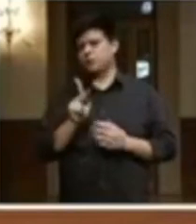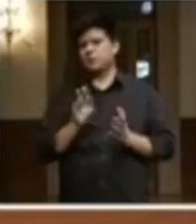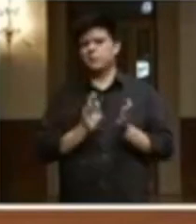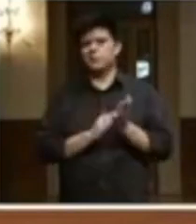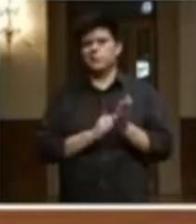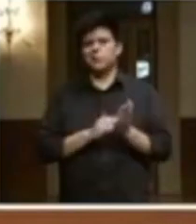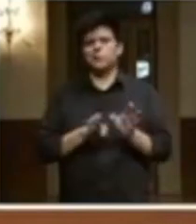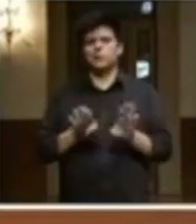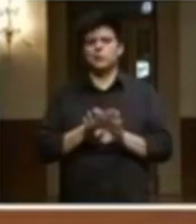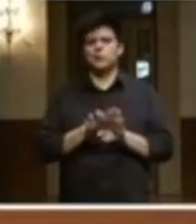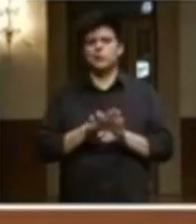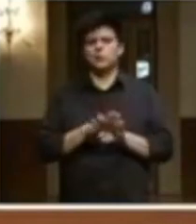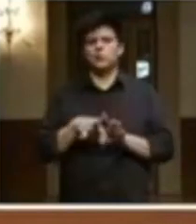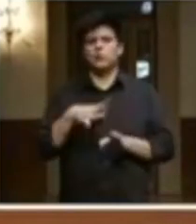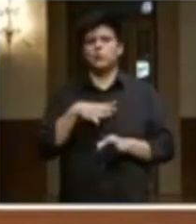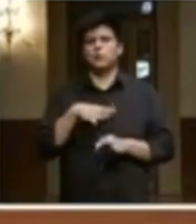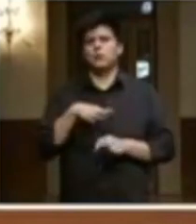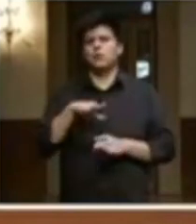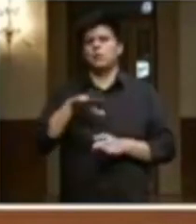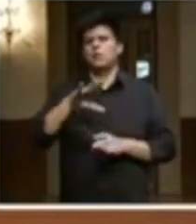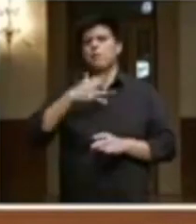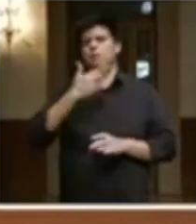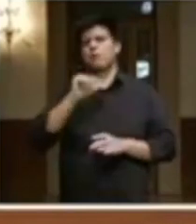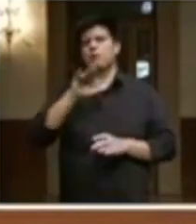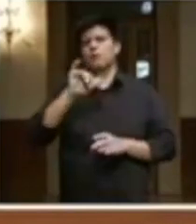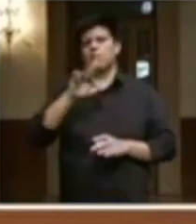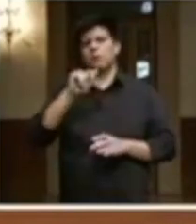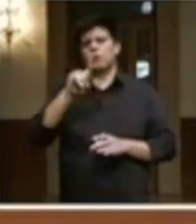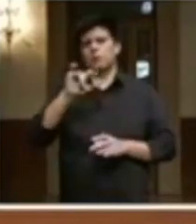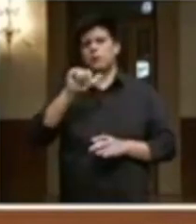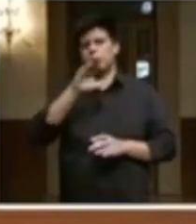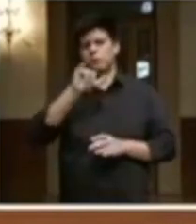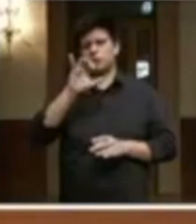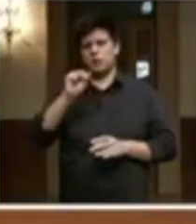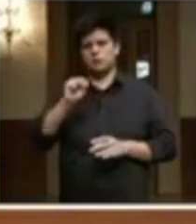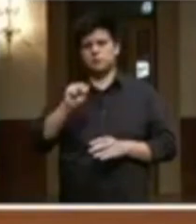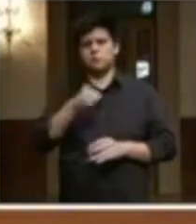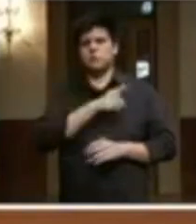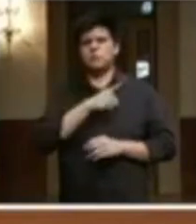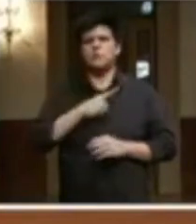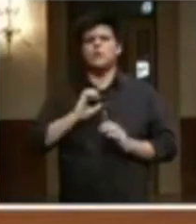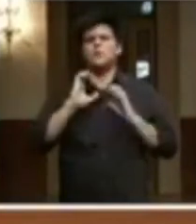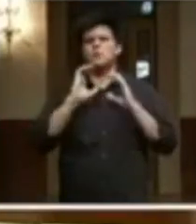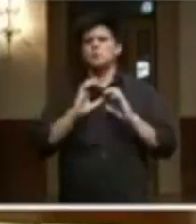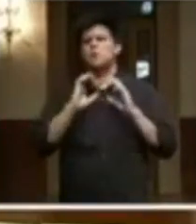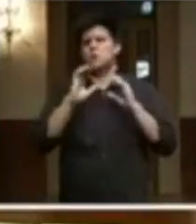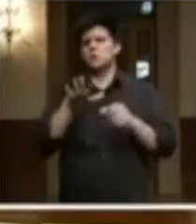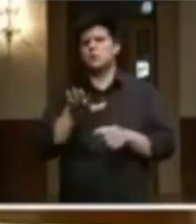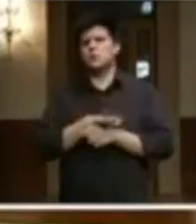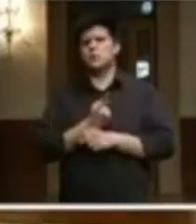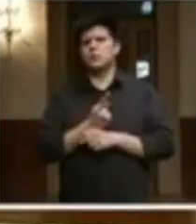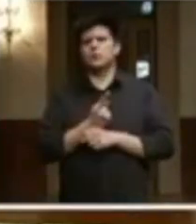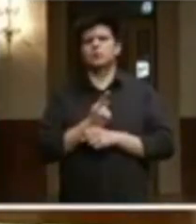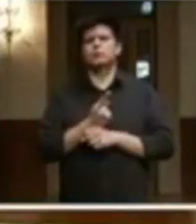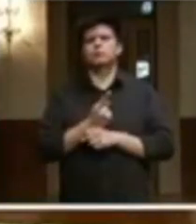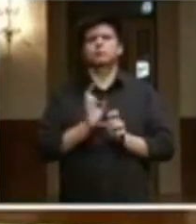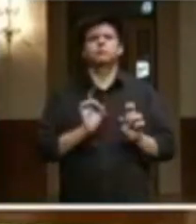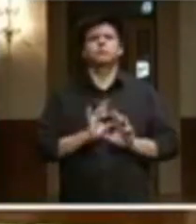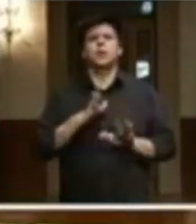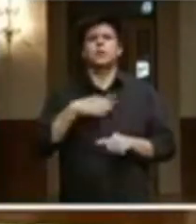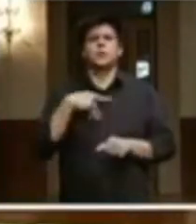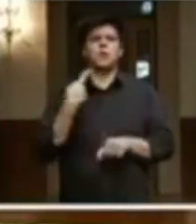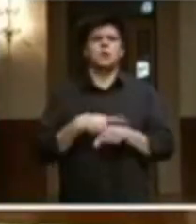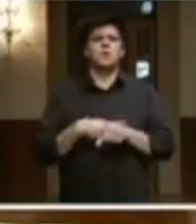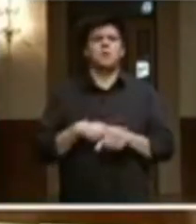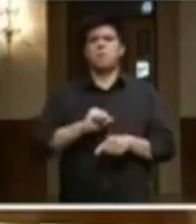unas que le llaman atelectasias. Entonces ahí tengo que tener mucho cuidado en el sentido de que no enfermarme de alguna otra